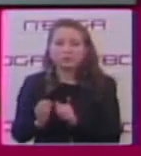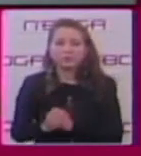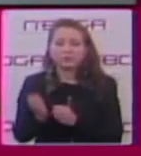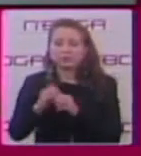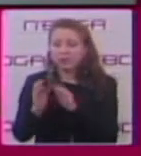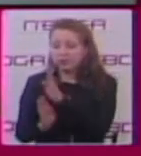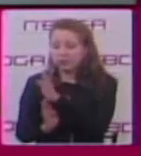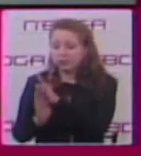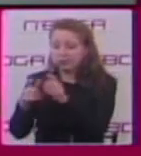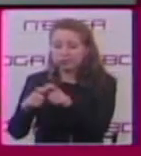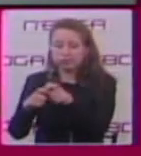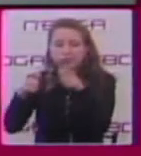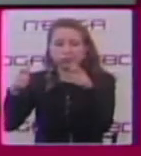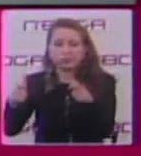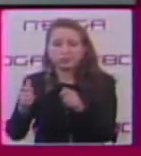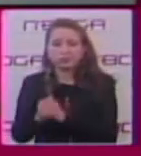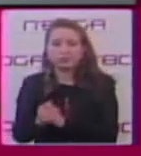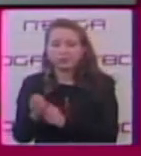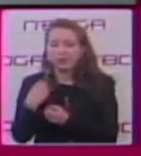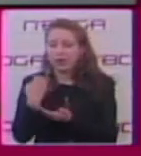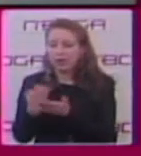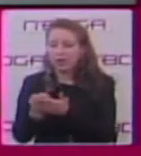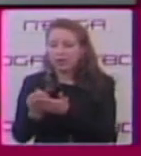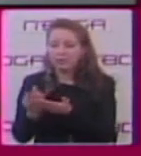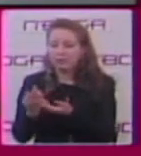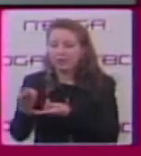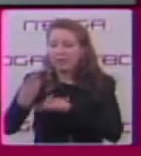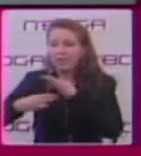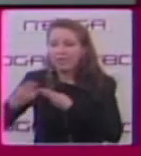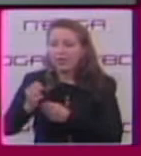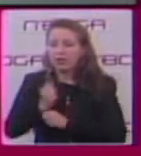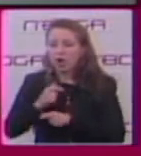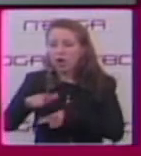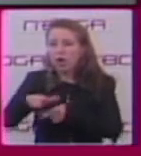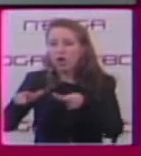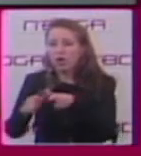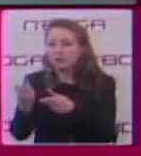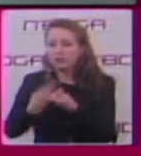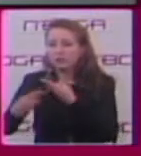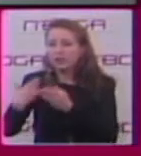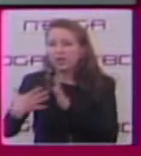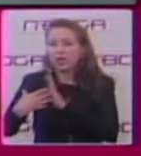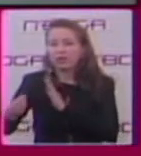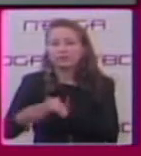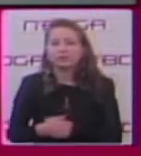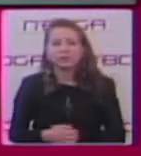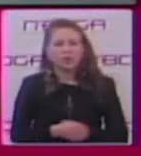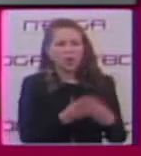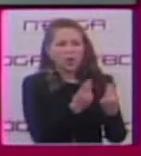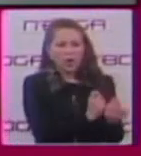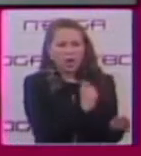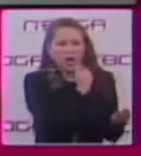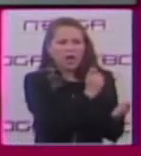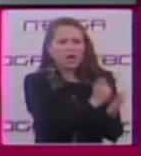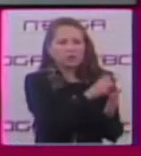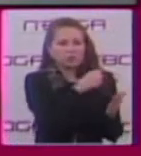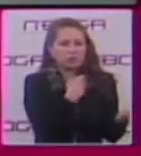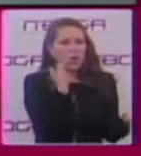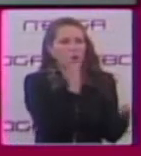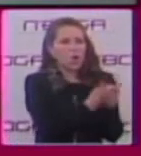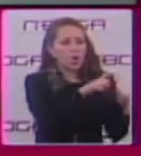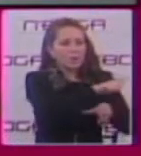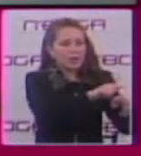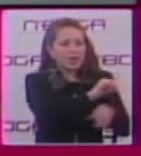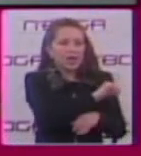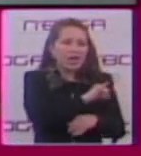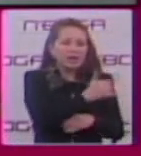de crecimiento y de franquiciar estos locales. ¿Cuál es el monto de inversión que se debe tener para poder abrir un